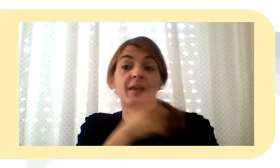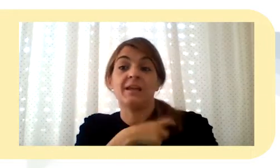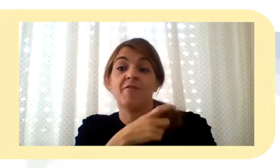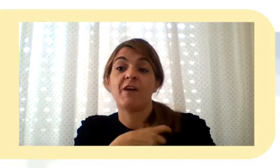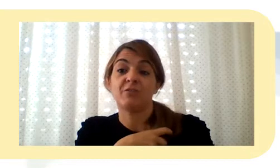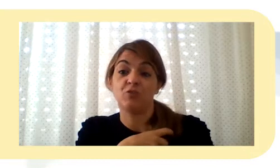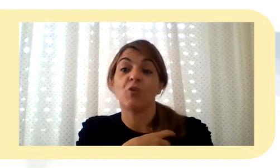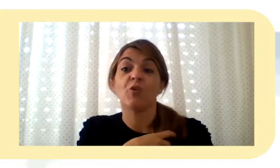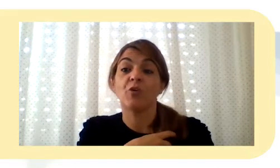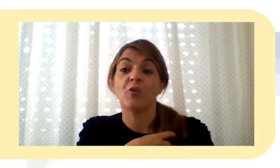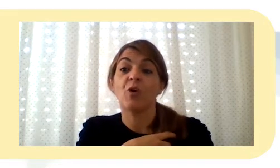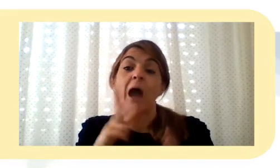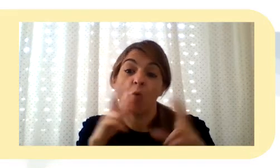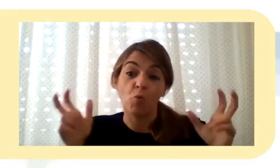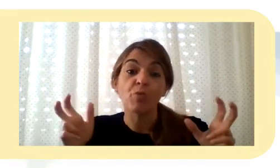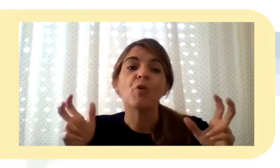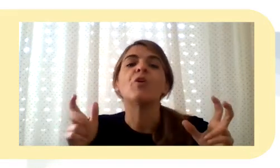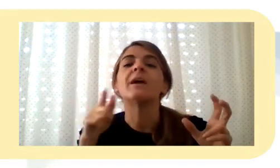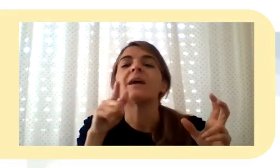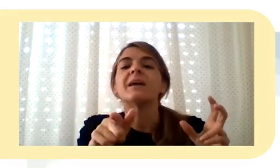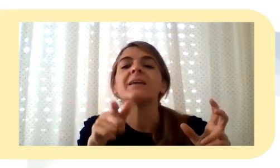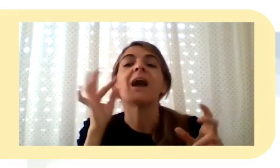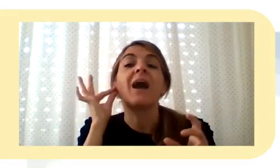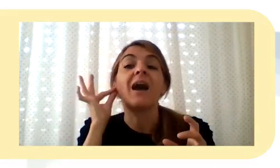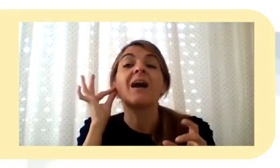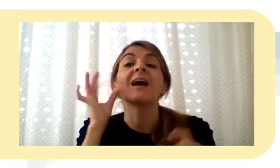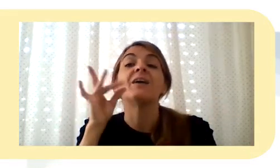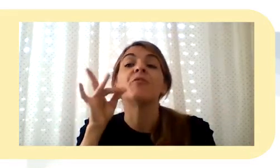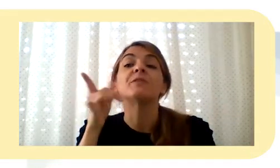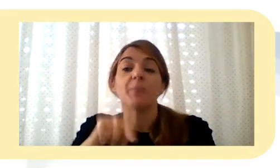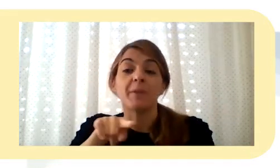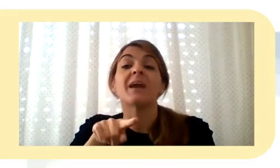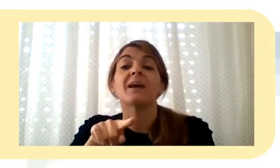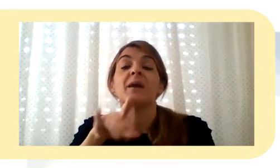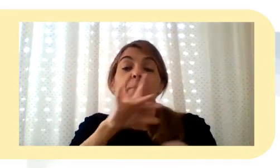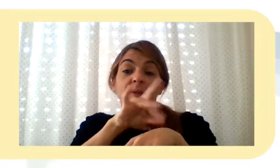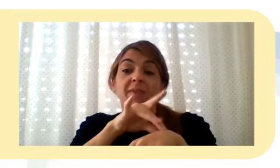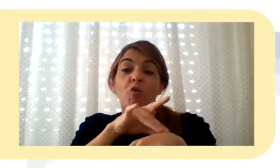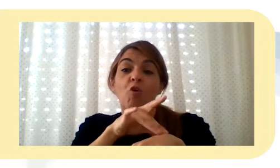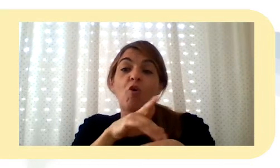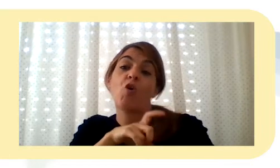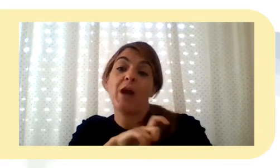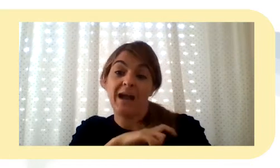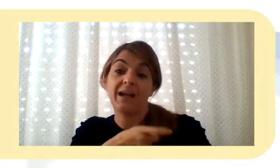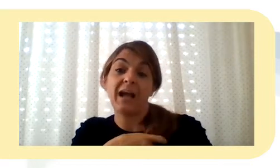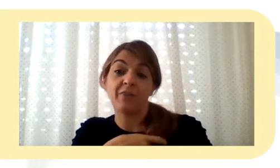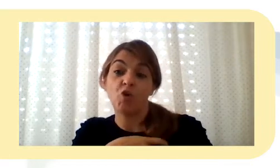Bernardine Healy, que fue cardióloga, fue la directora del NIH, del Instituto de Salud de Estados Unidos, y fue la directora del New